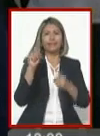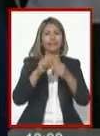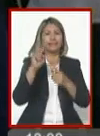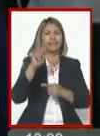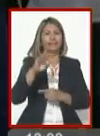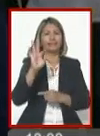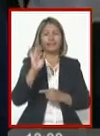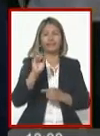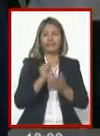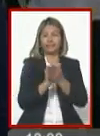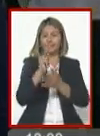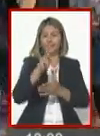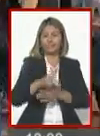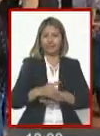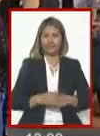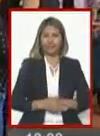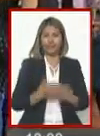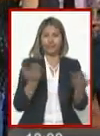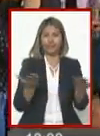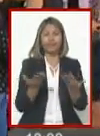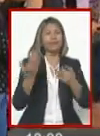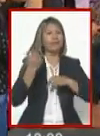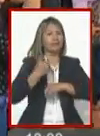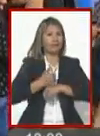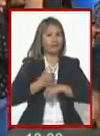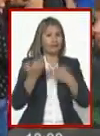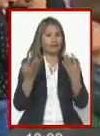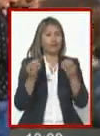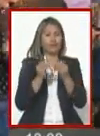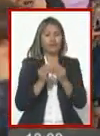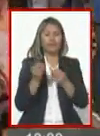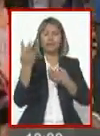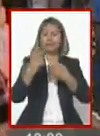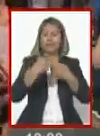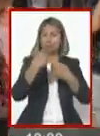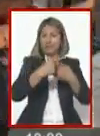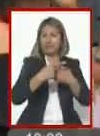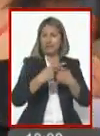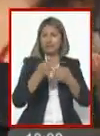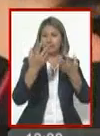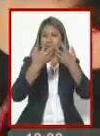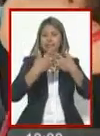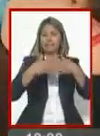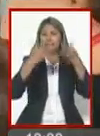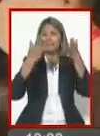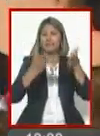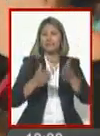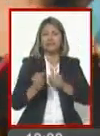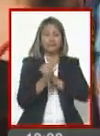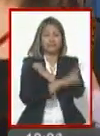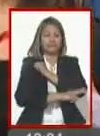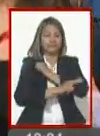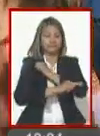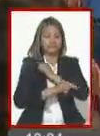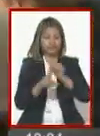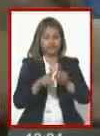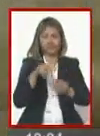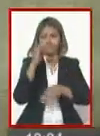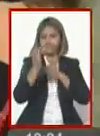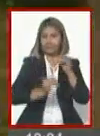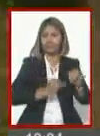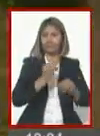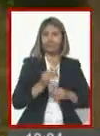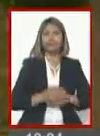décima jornada de feria, el ingreso de las personas continuaba. Sin duda, la respuesta de la gente al esfuerzo y al arduo trabajo realizado